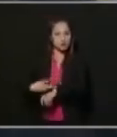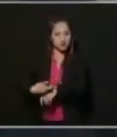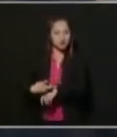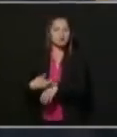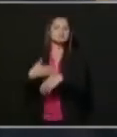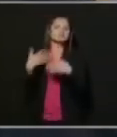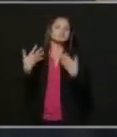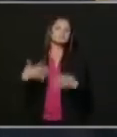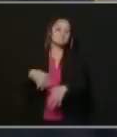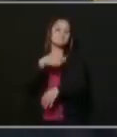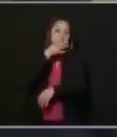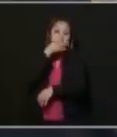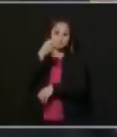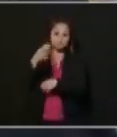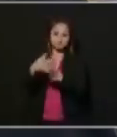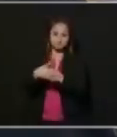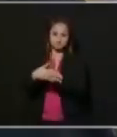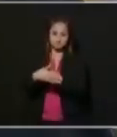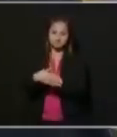todo